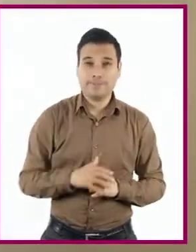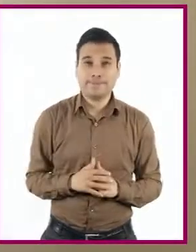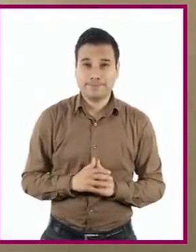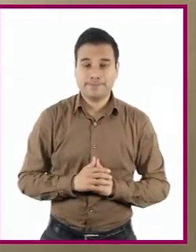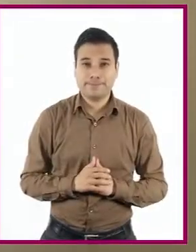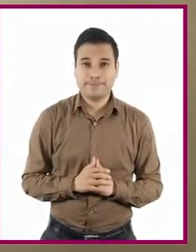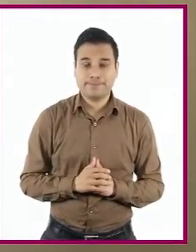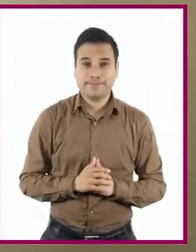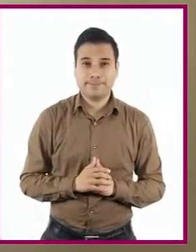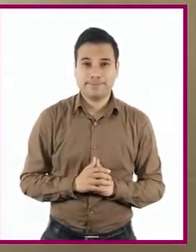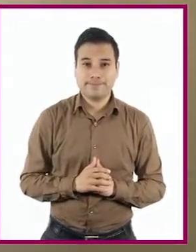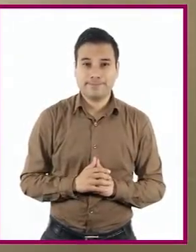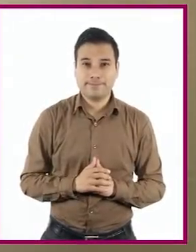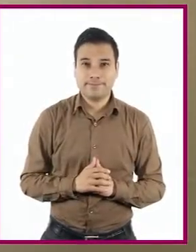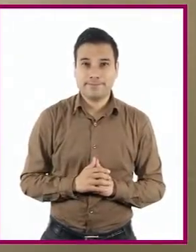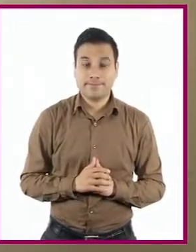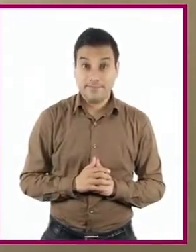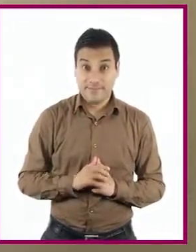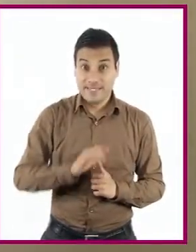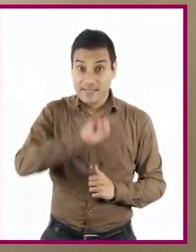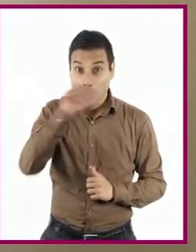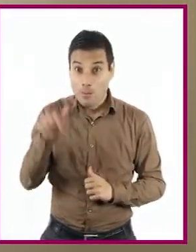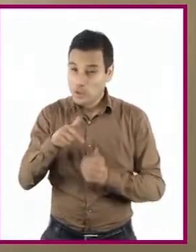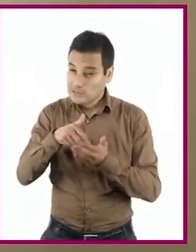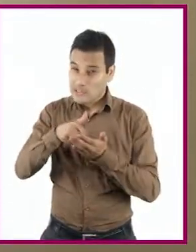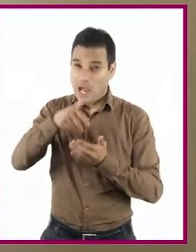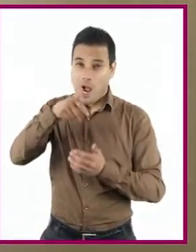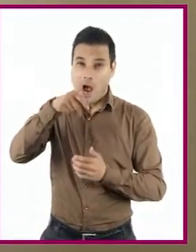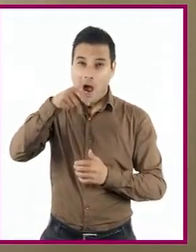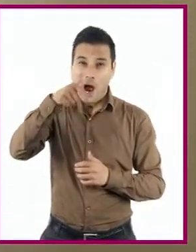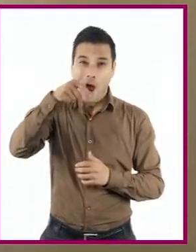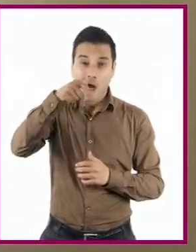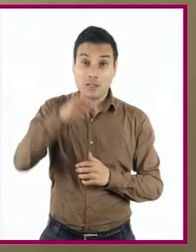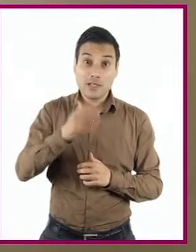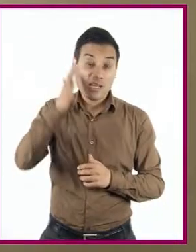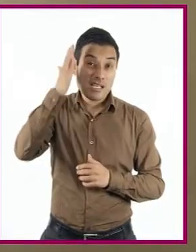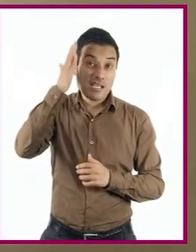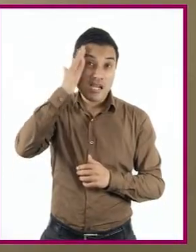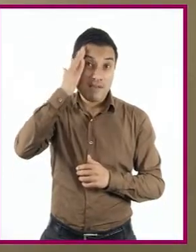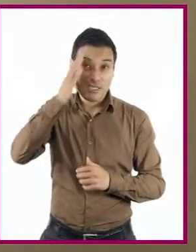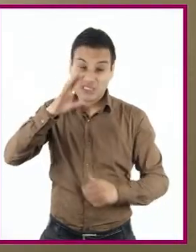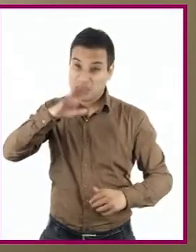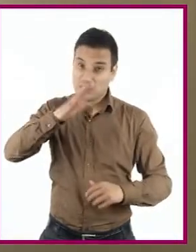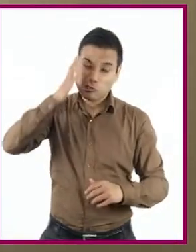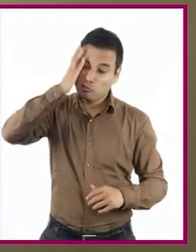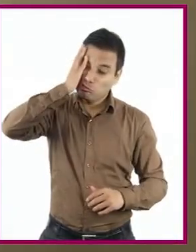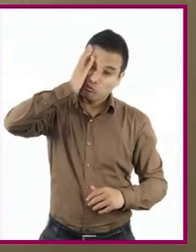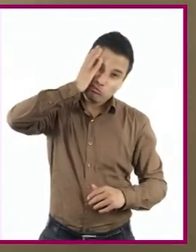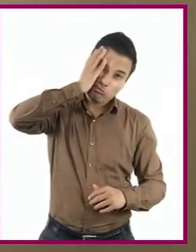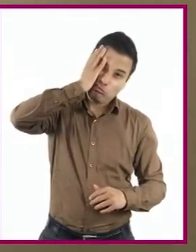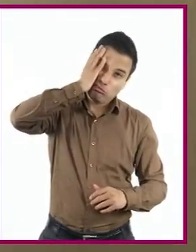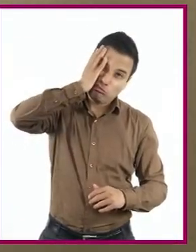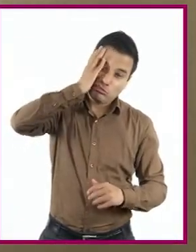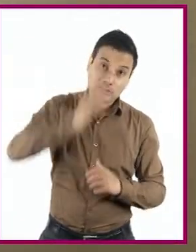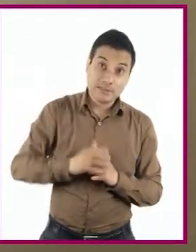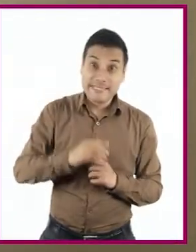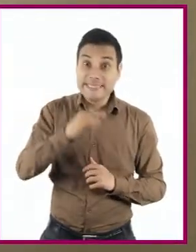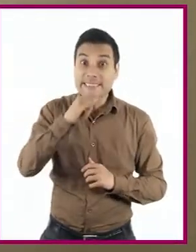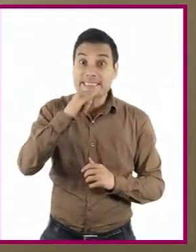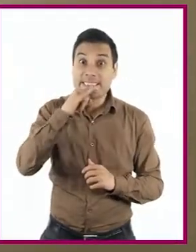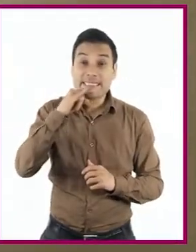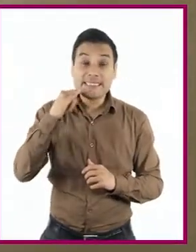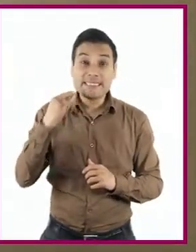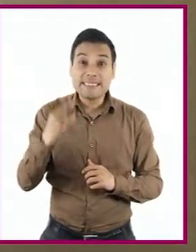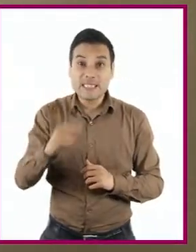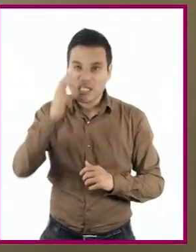¡Fa! Llegó con un brinco, le empujó la cabeza a Pucuja dentro de la salsa. Y